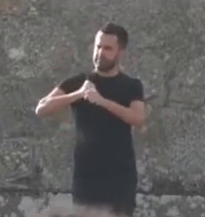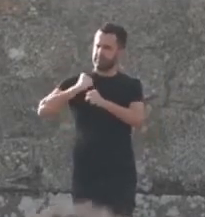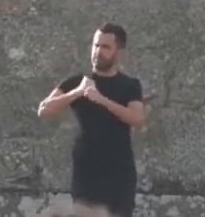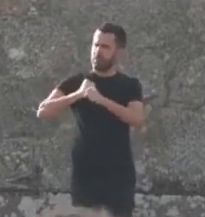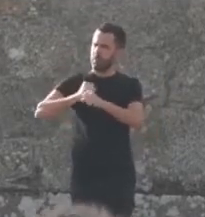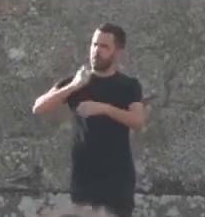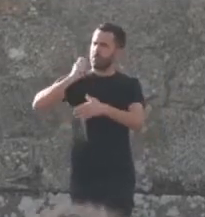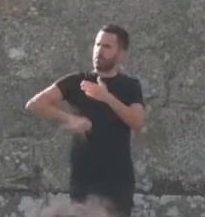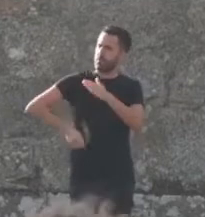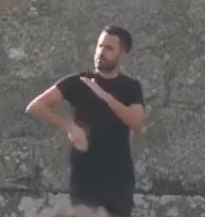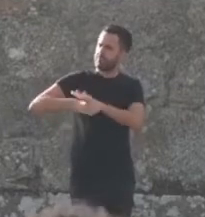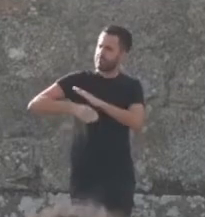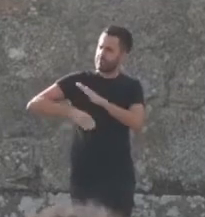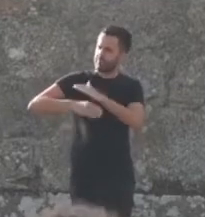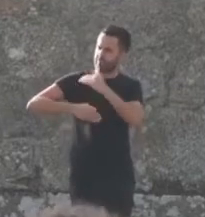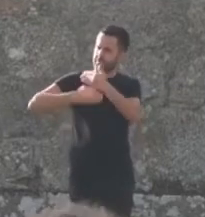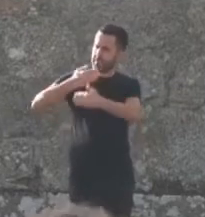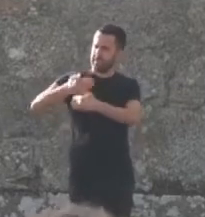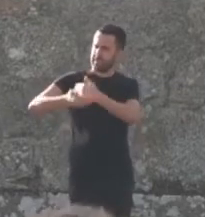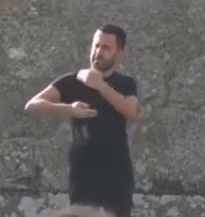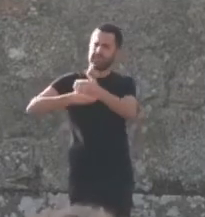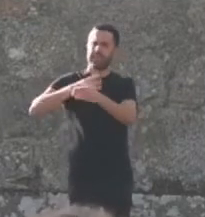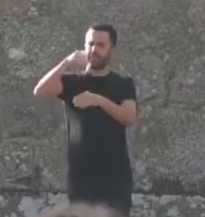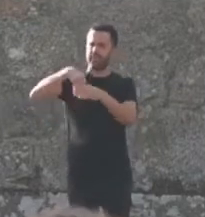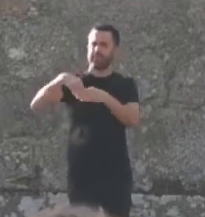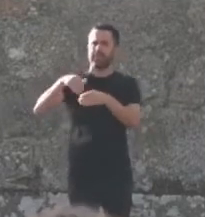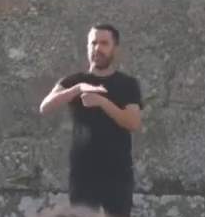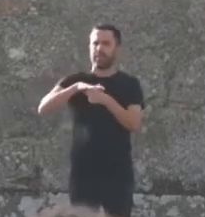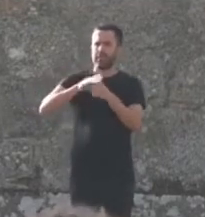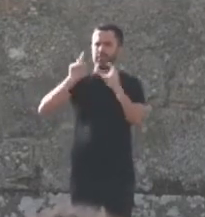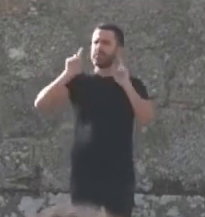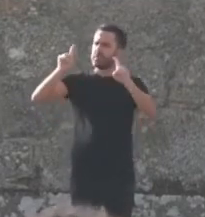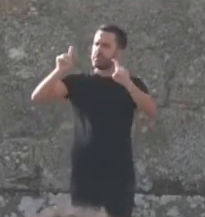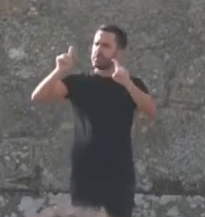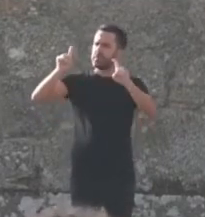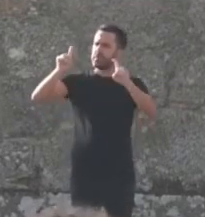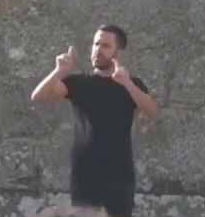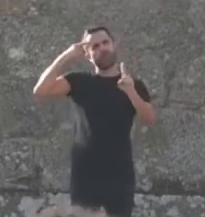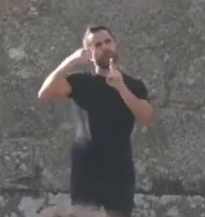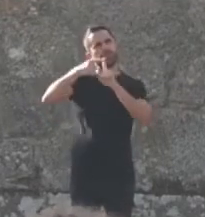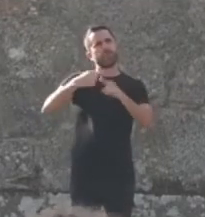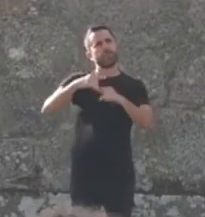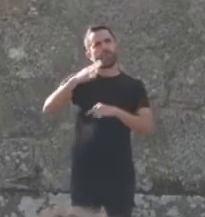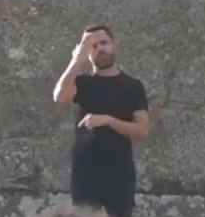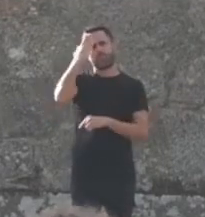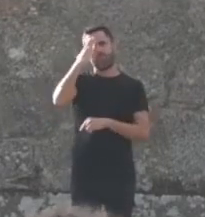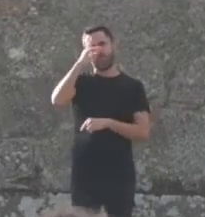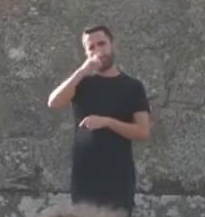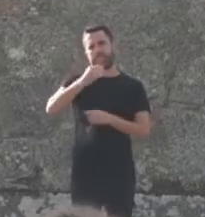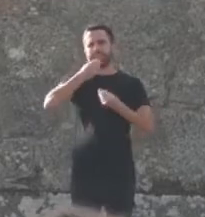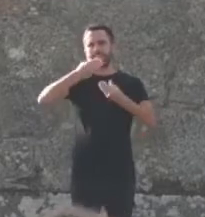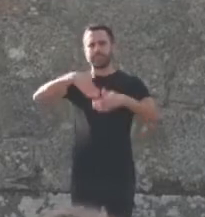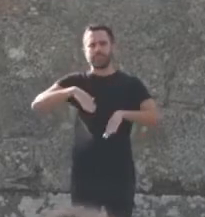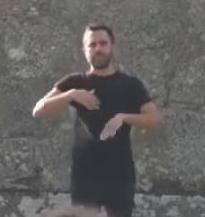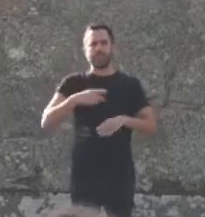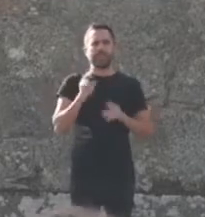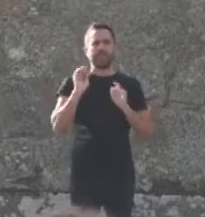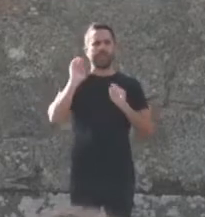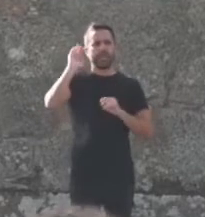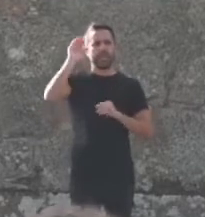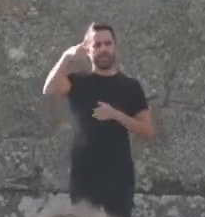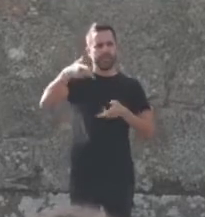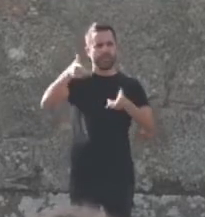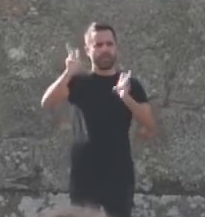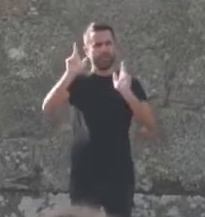intenso e continuado no ámbito educativo para que a memoria histórica democrática antifascista teña o